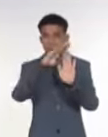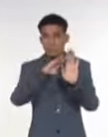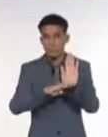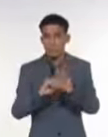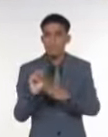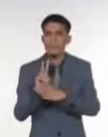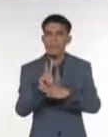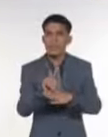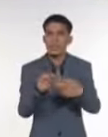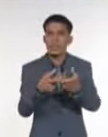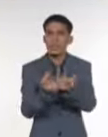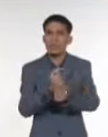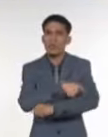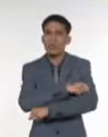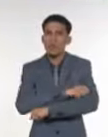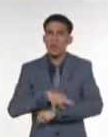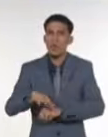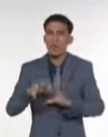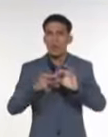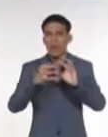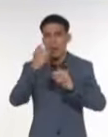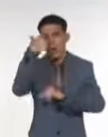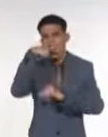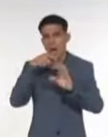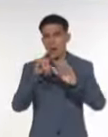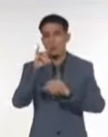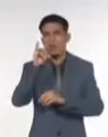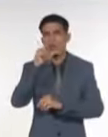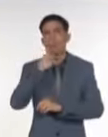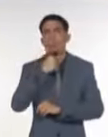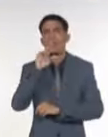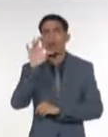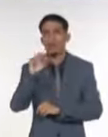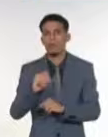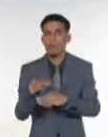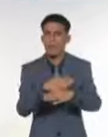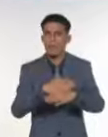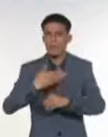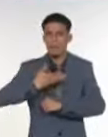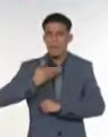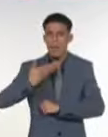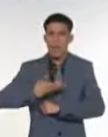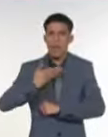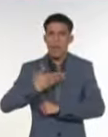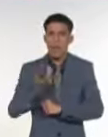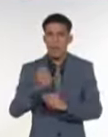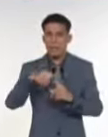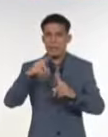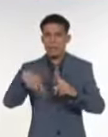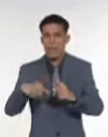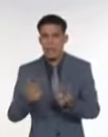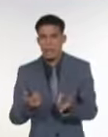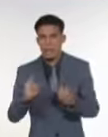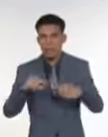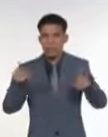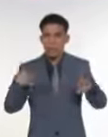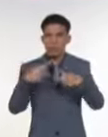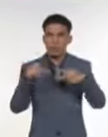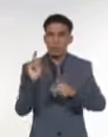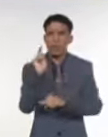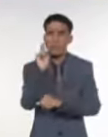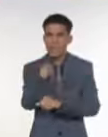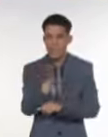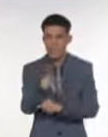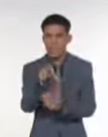al Consejo Popular Agüero Mar Verde. Declamadores, narradores orales, teatristas y músicos se fusionaron en la